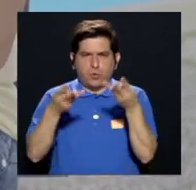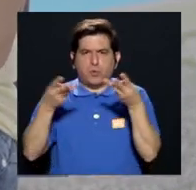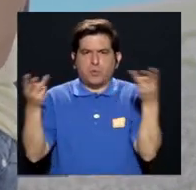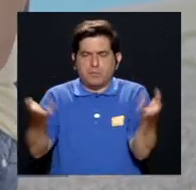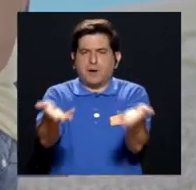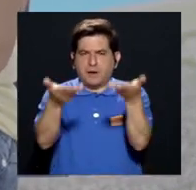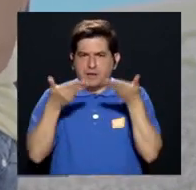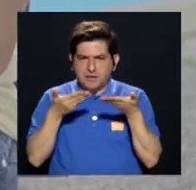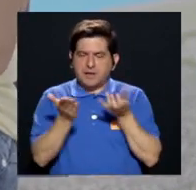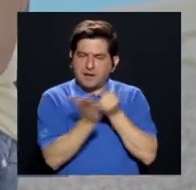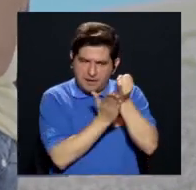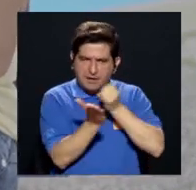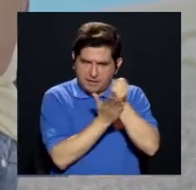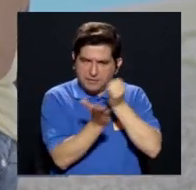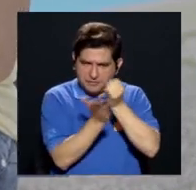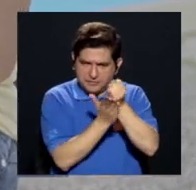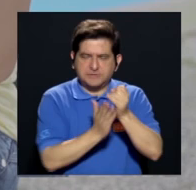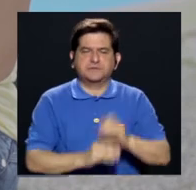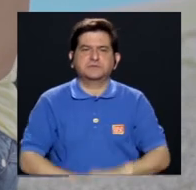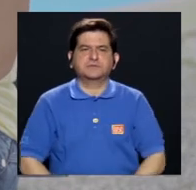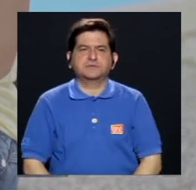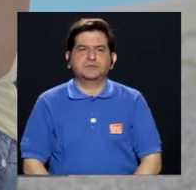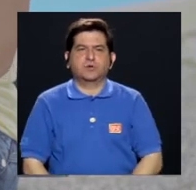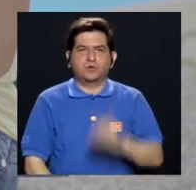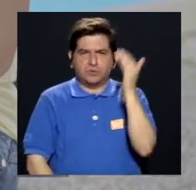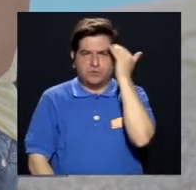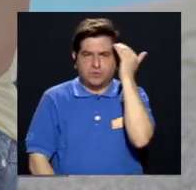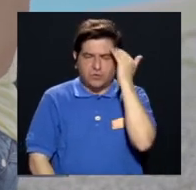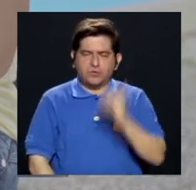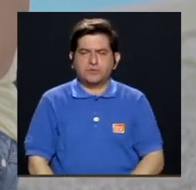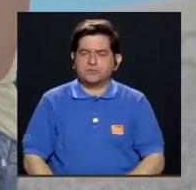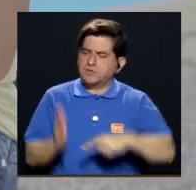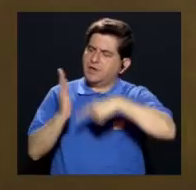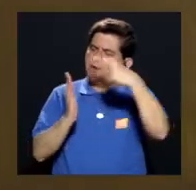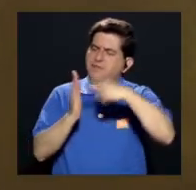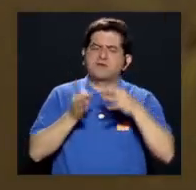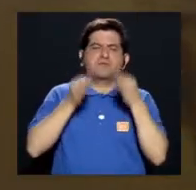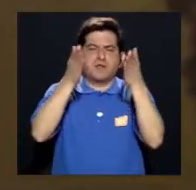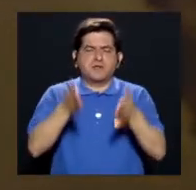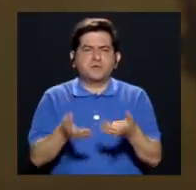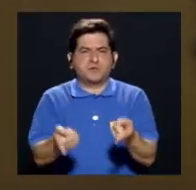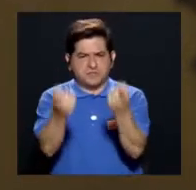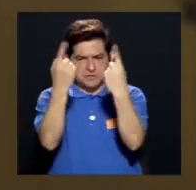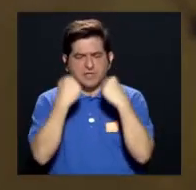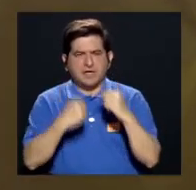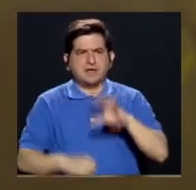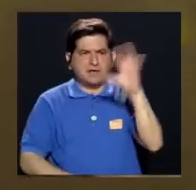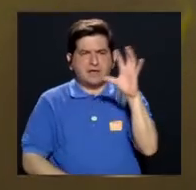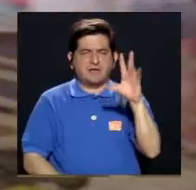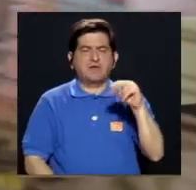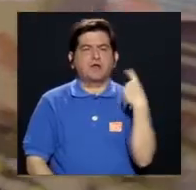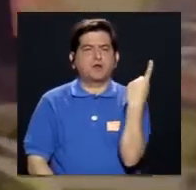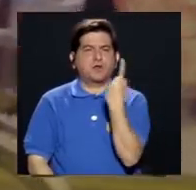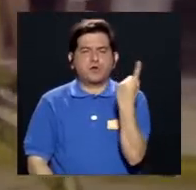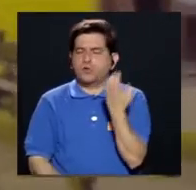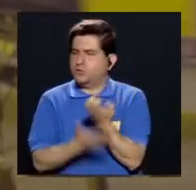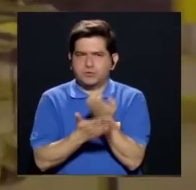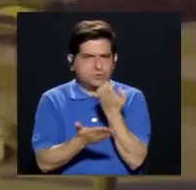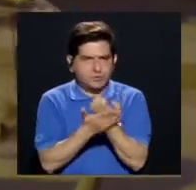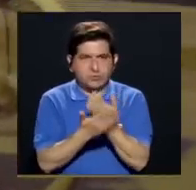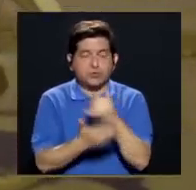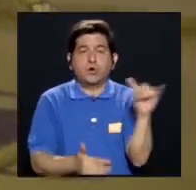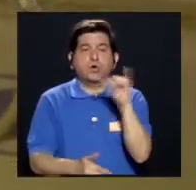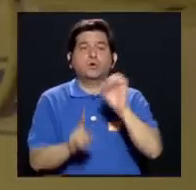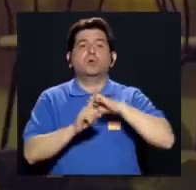parte lo que es la investigación, de conocer el perfil del turista que visita el Caribe, no solo viéndolo desde un punto económico,